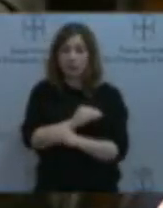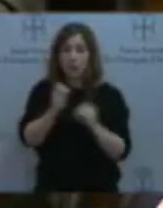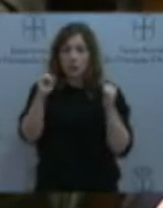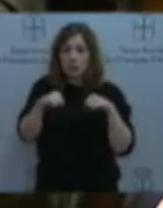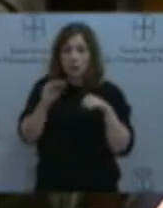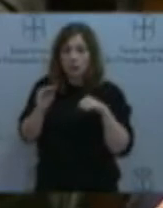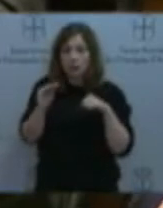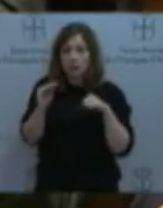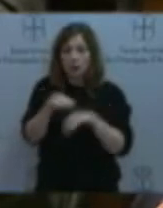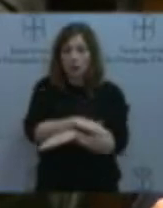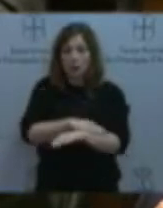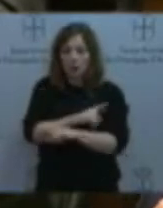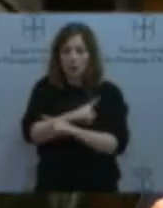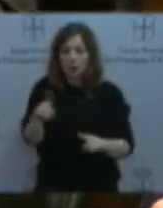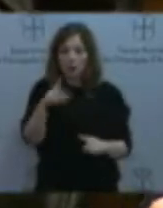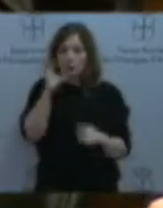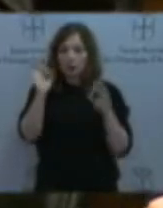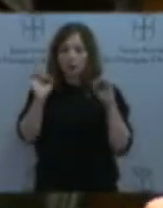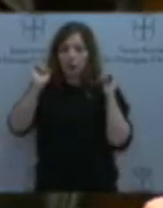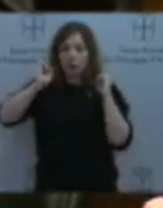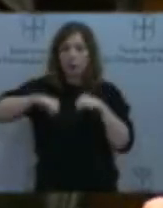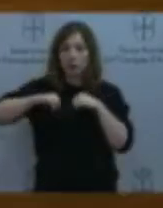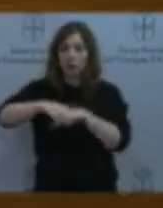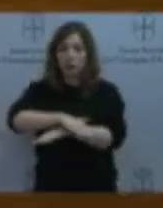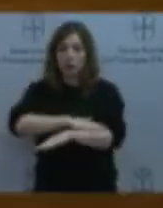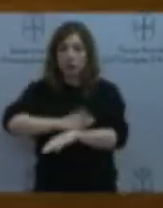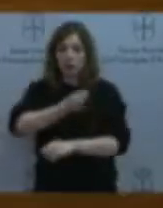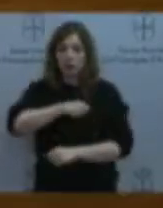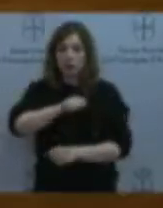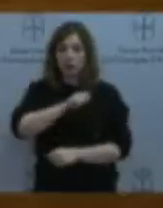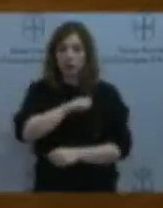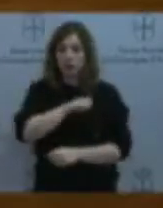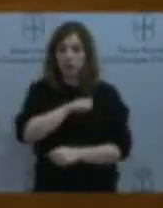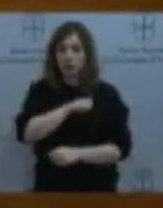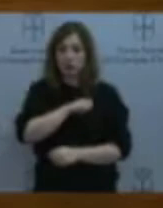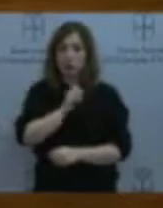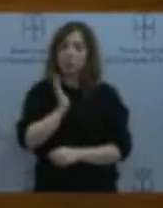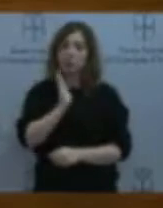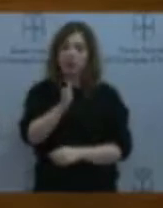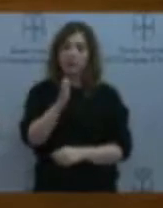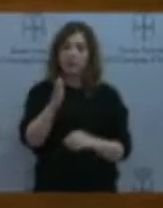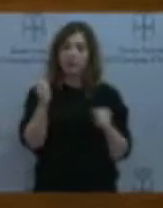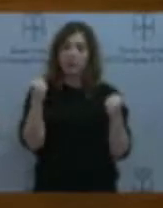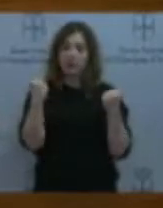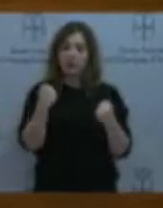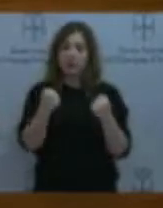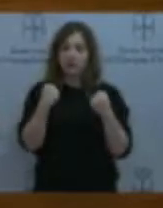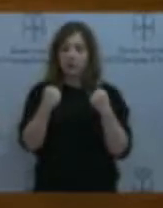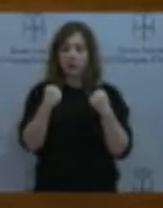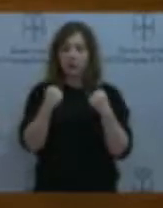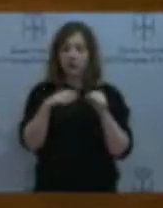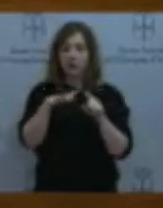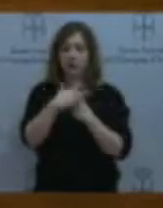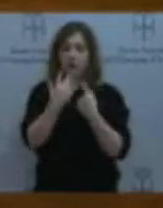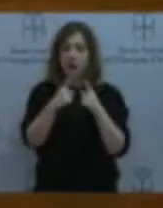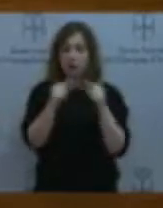de gobierno, especialmente porque han pactado con un gobierno en España que ha castigado severamente la situación de Asturias,